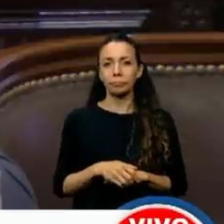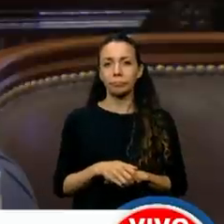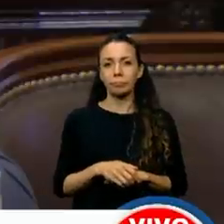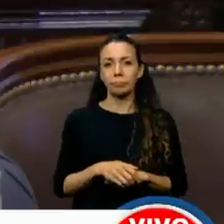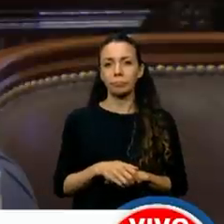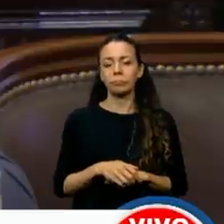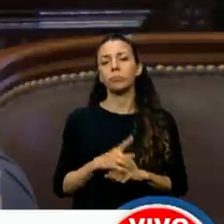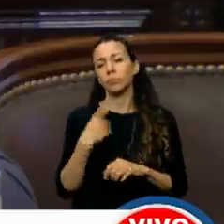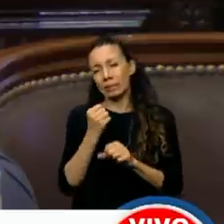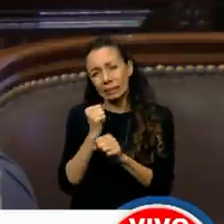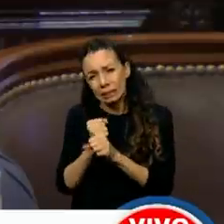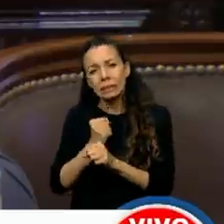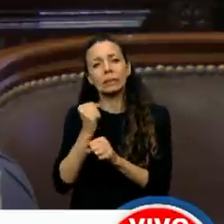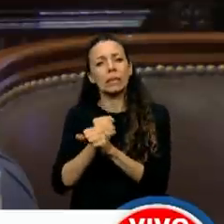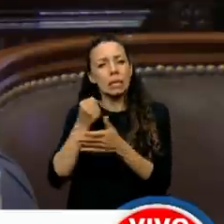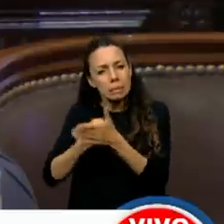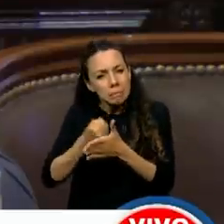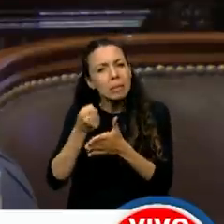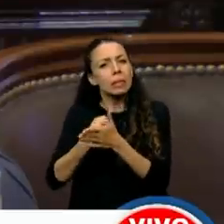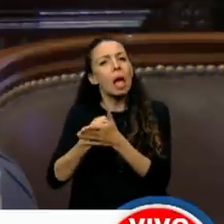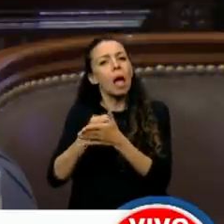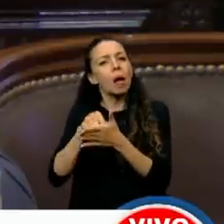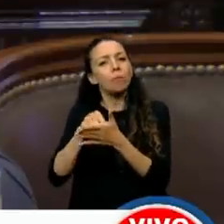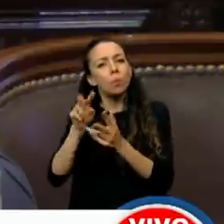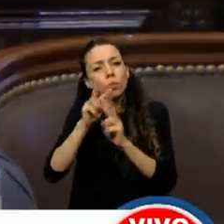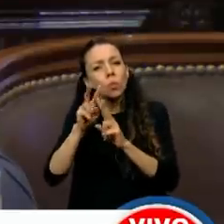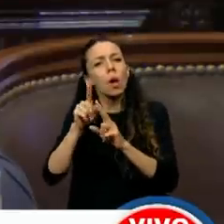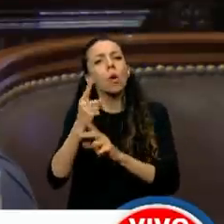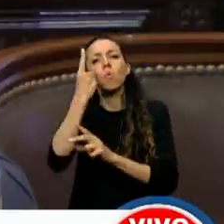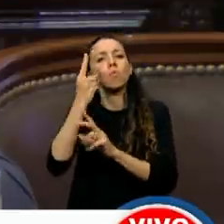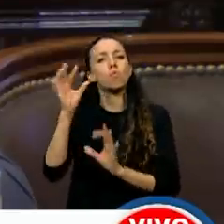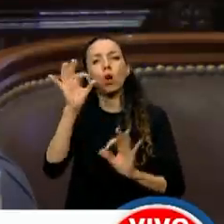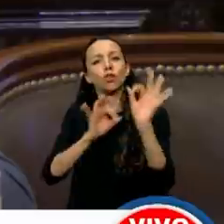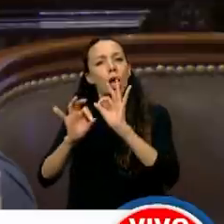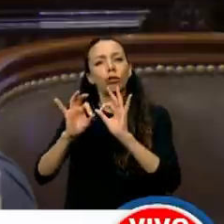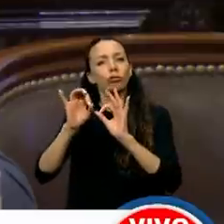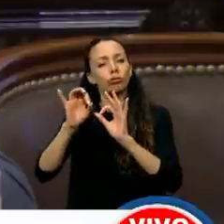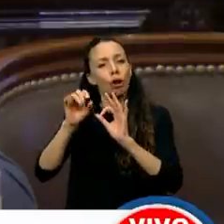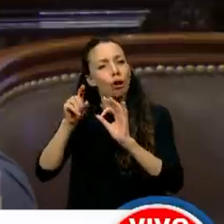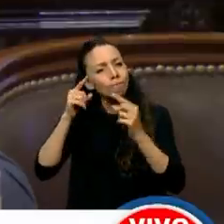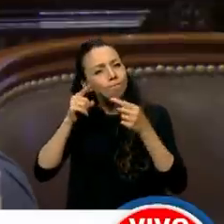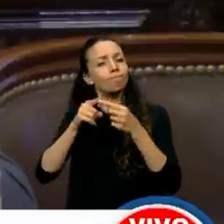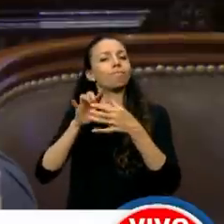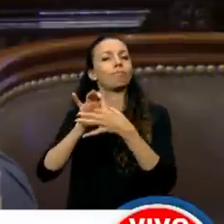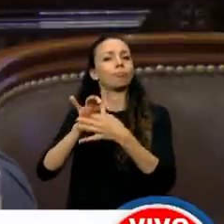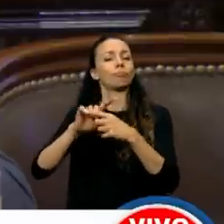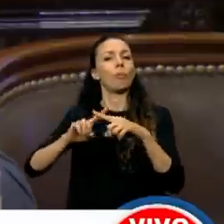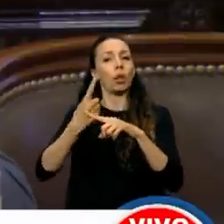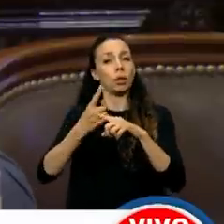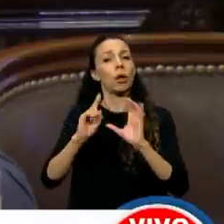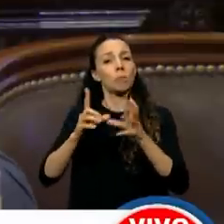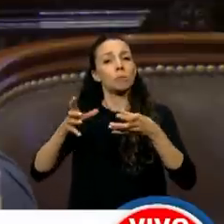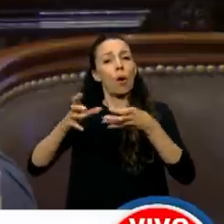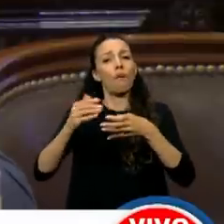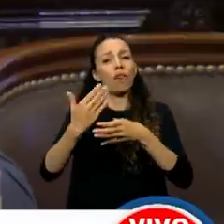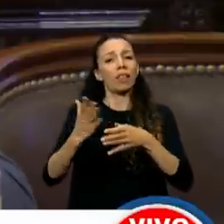militamos por un proyecto político el proyecto al cual me siento que soy parte que es el frente de todos